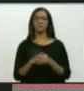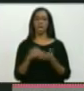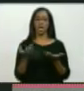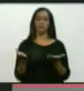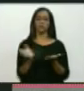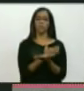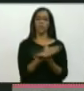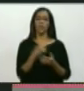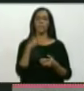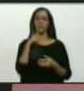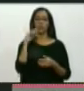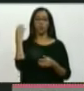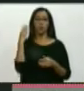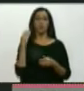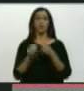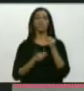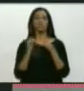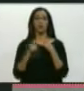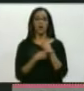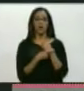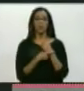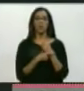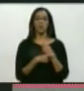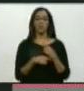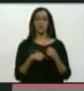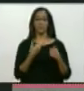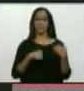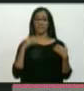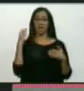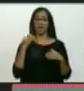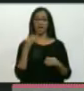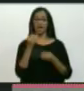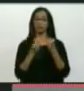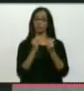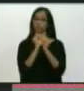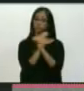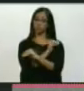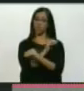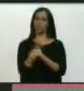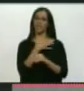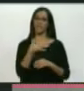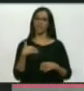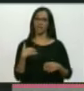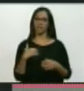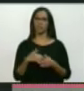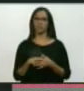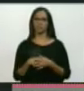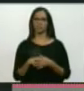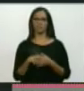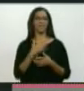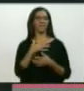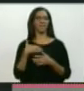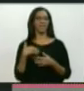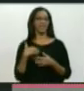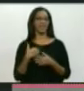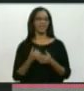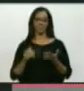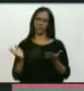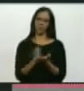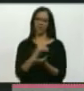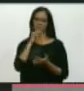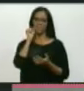Colombia. Lo que ha hecho Guaidó y Duque es el efecto contrario a lo que ellos querían. Querían tumbar a Nicolás